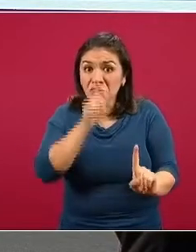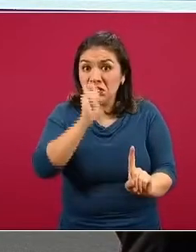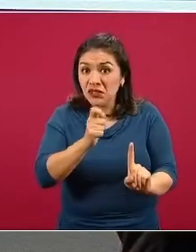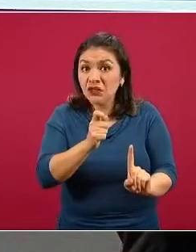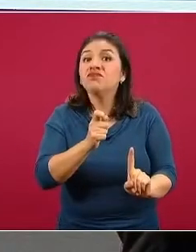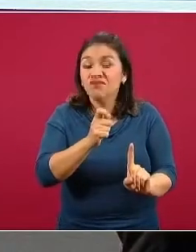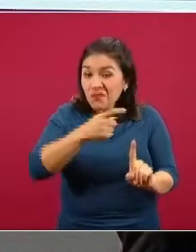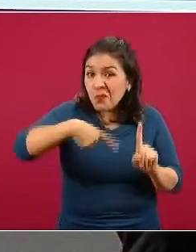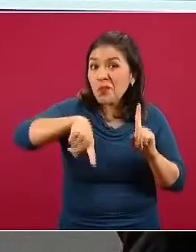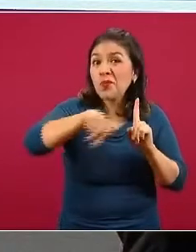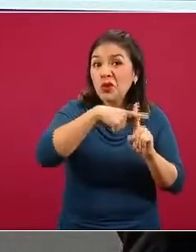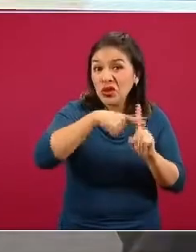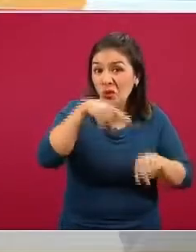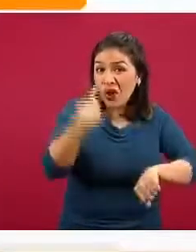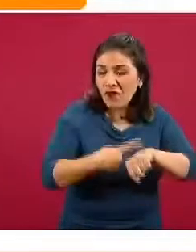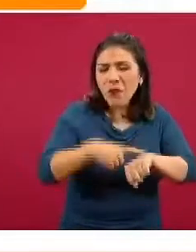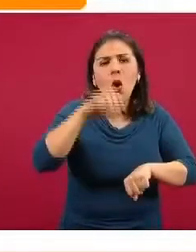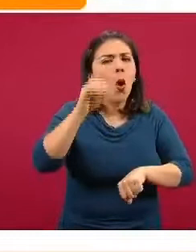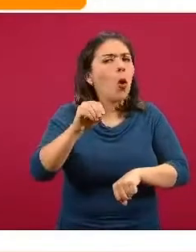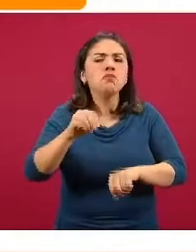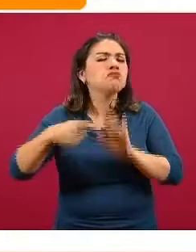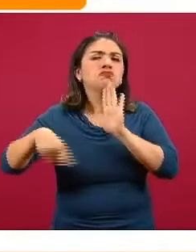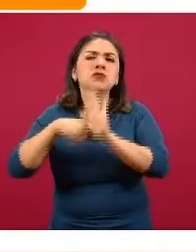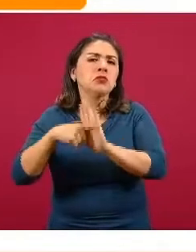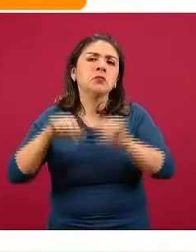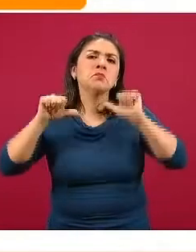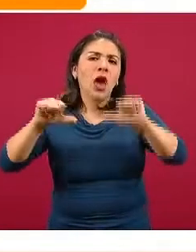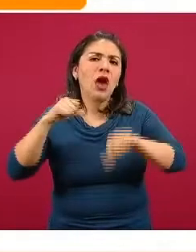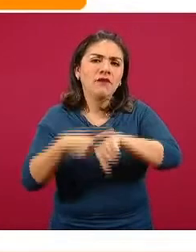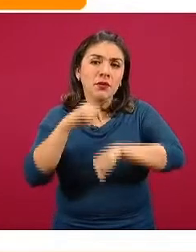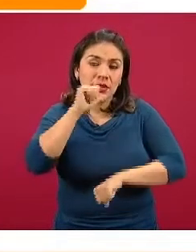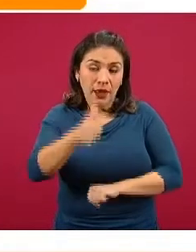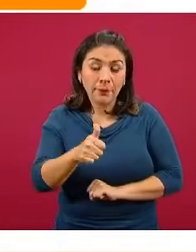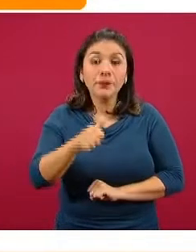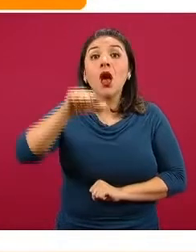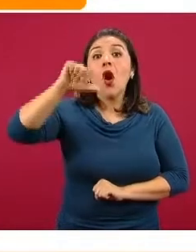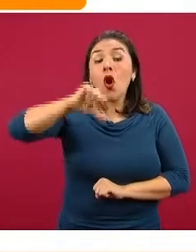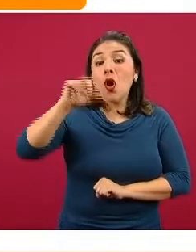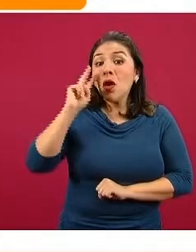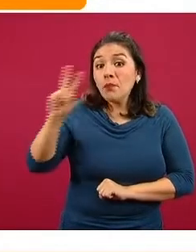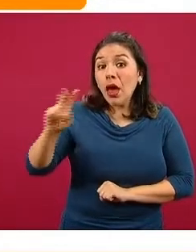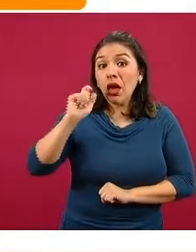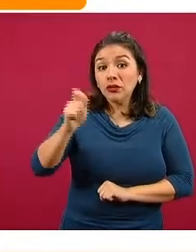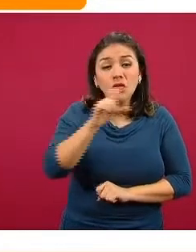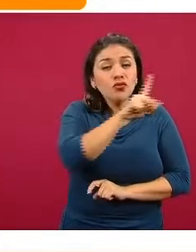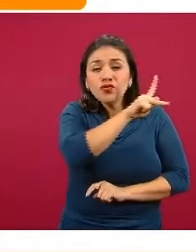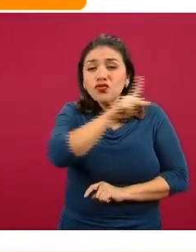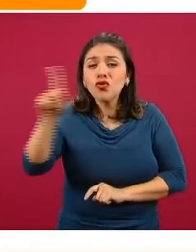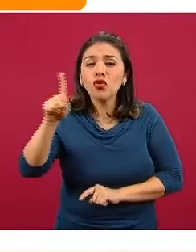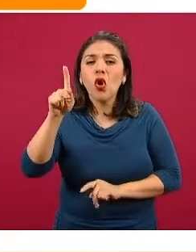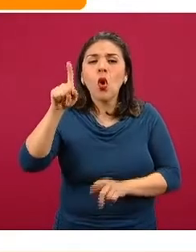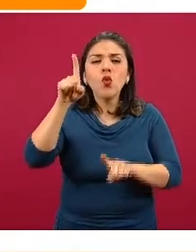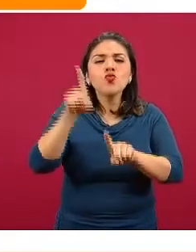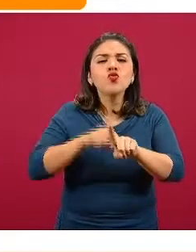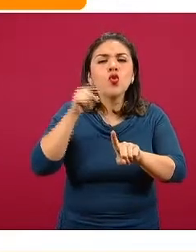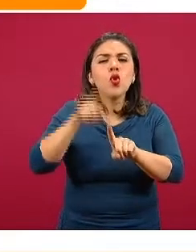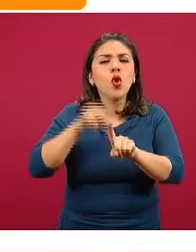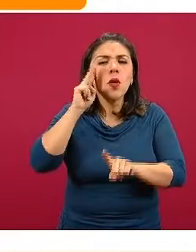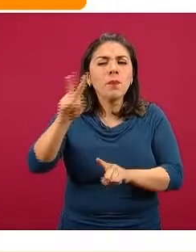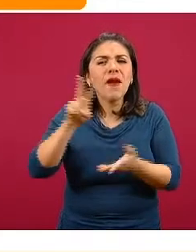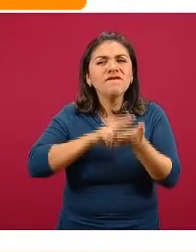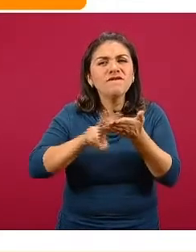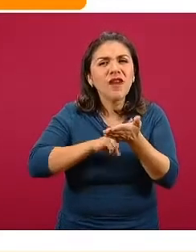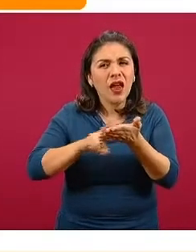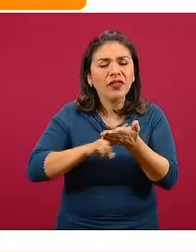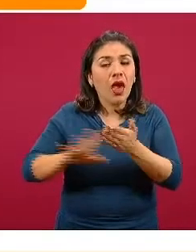casos confirmados o descartados de la enfermedad. Para este efecto, todos los que están en las columnas de color